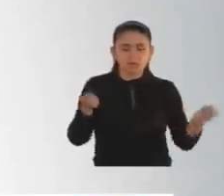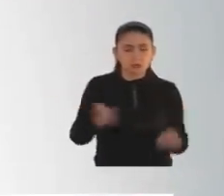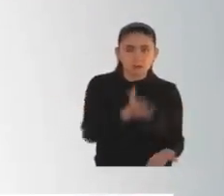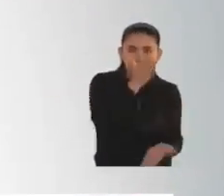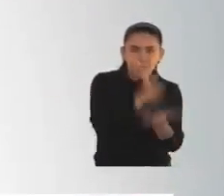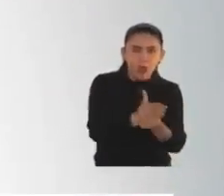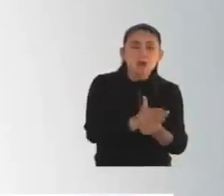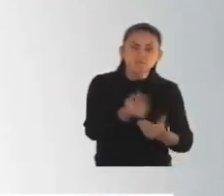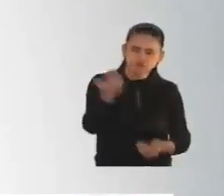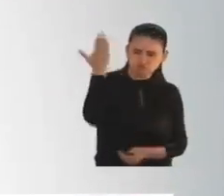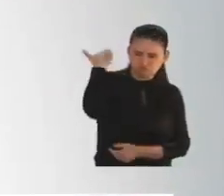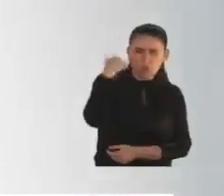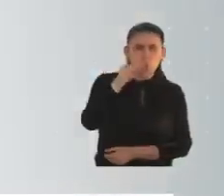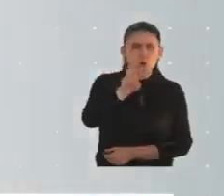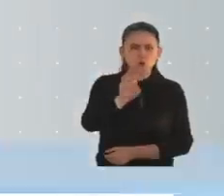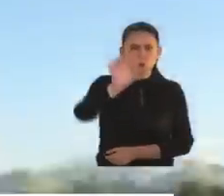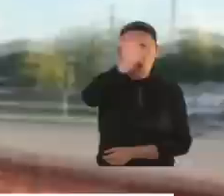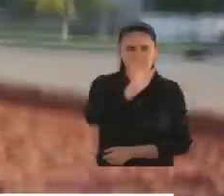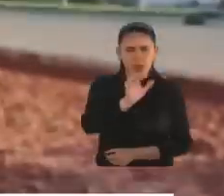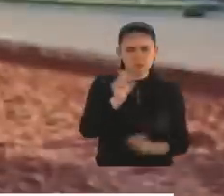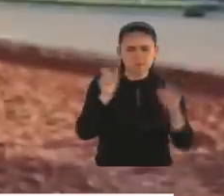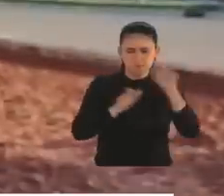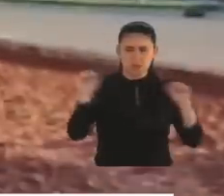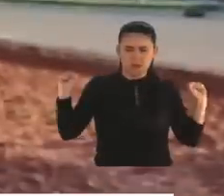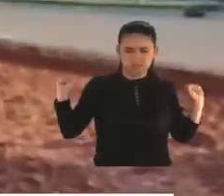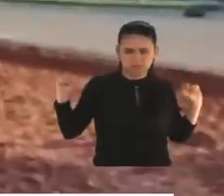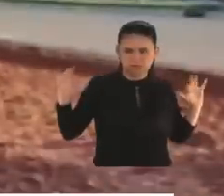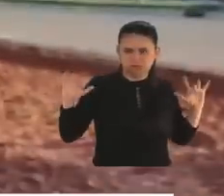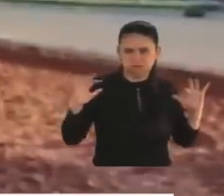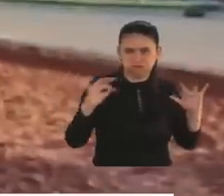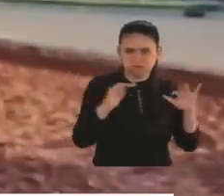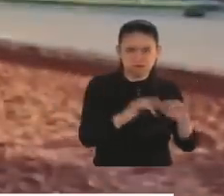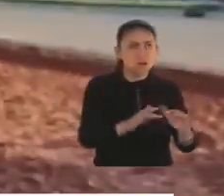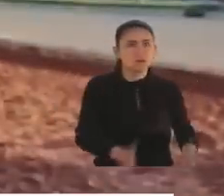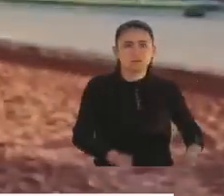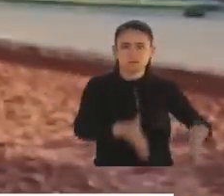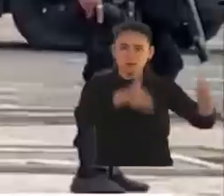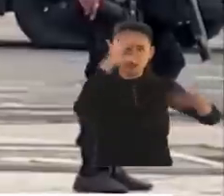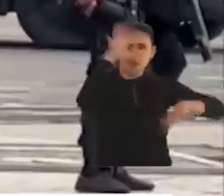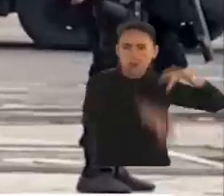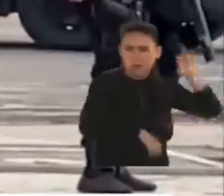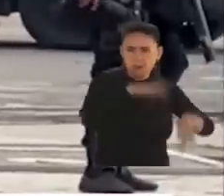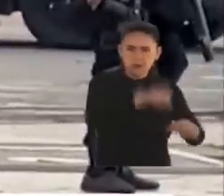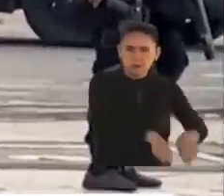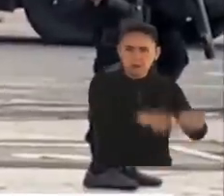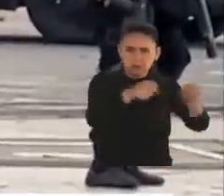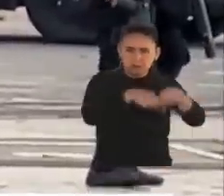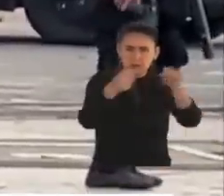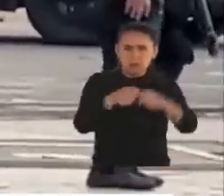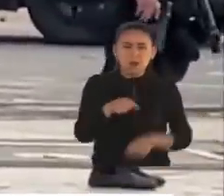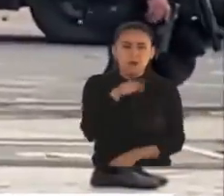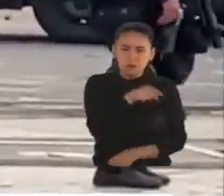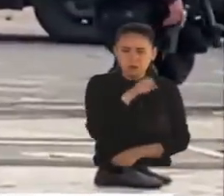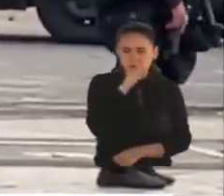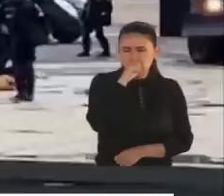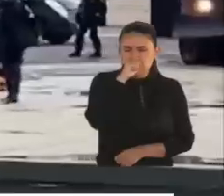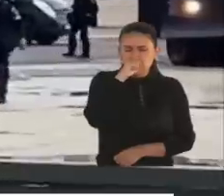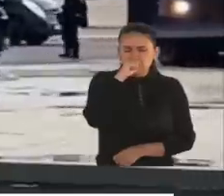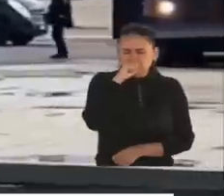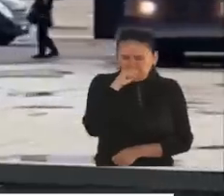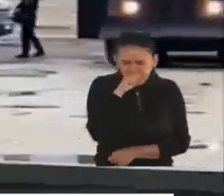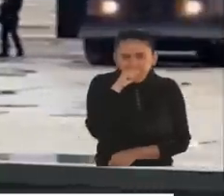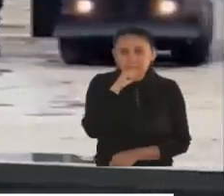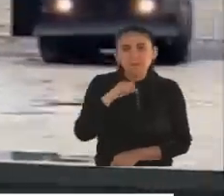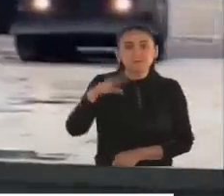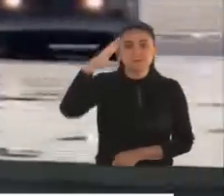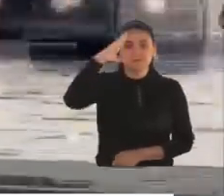de inteligencia el pasado 8 de enero, cuando simpatizantes del expresidente Jair Bolsonaro asaltaron edificios gubernamentales en